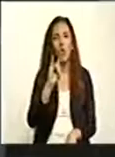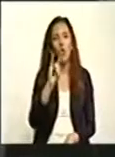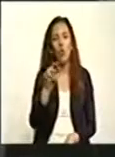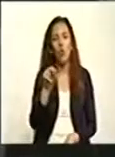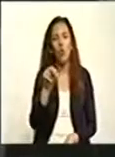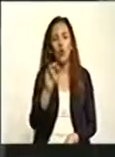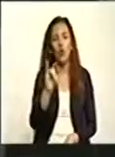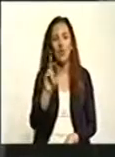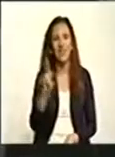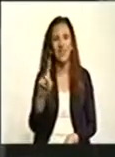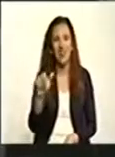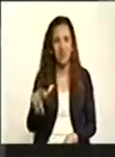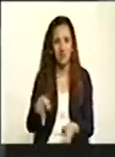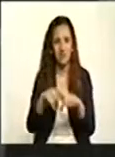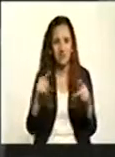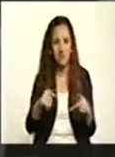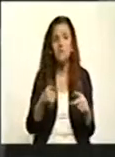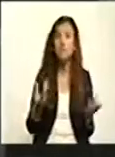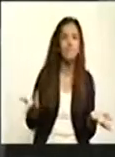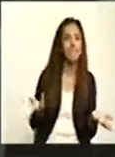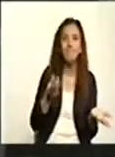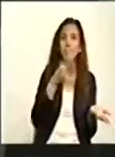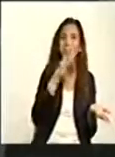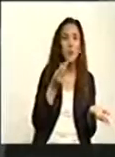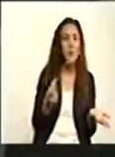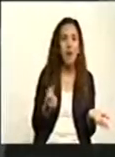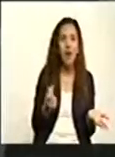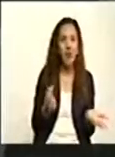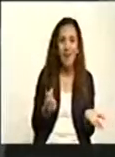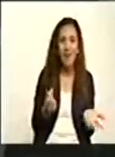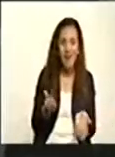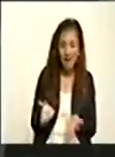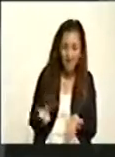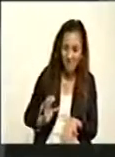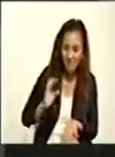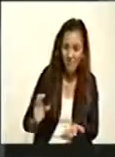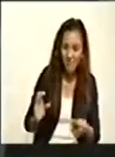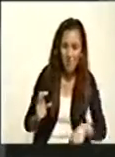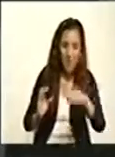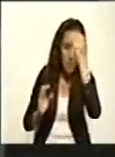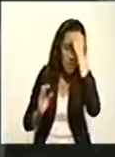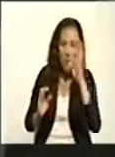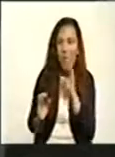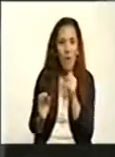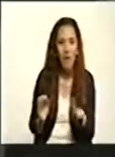dinero para ofrecer a los maestros. Santos.